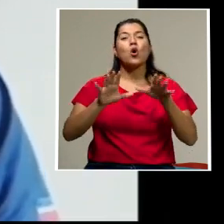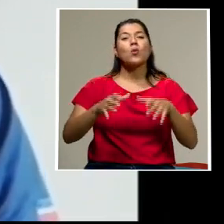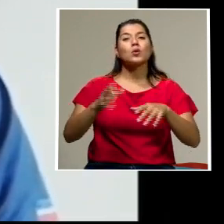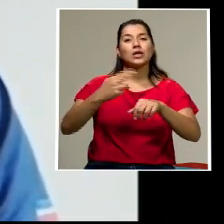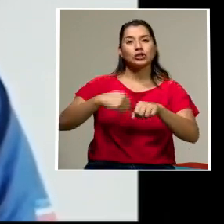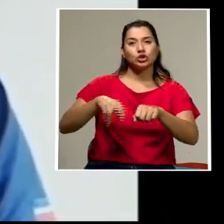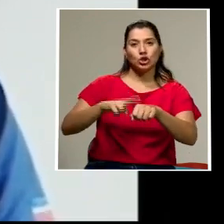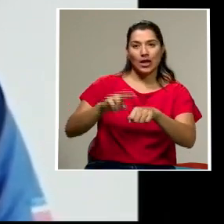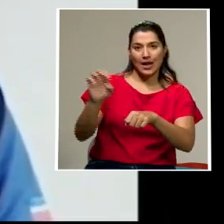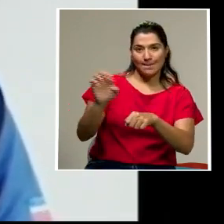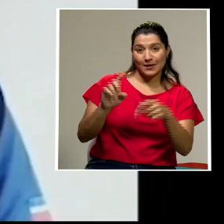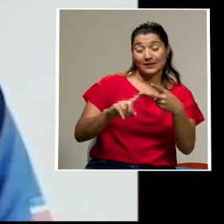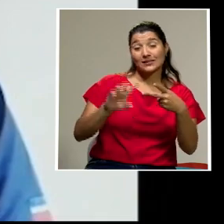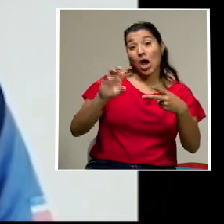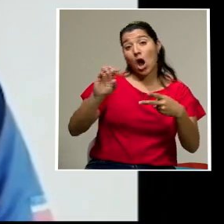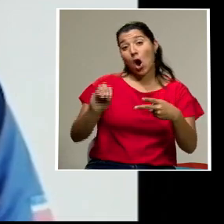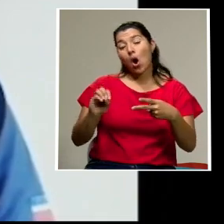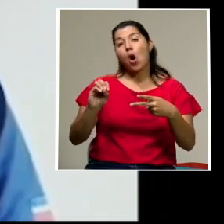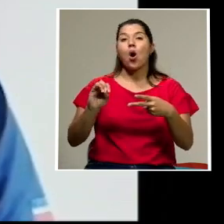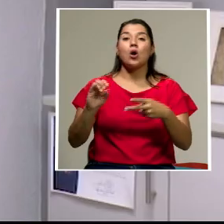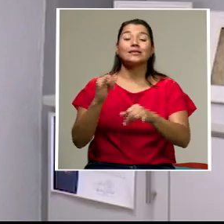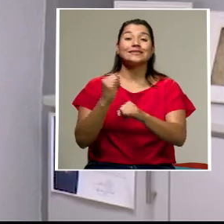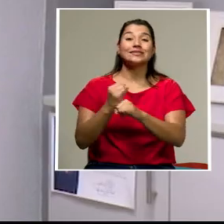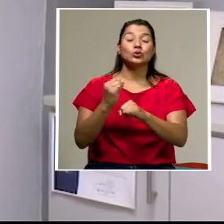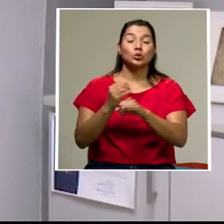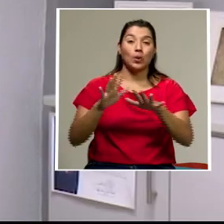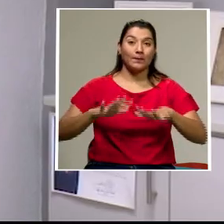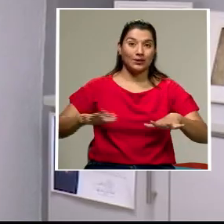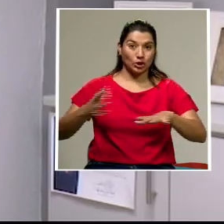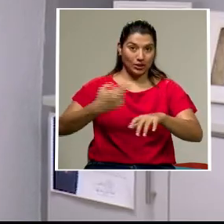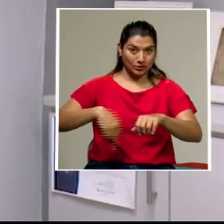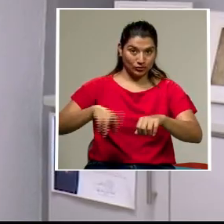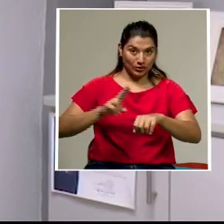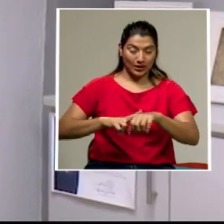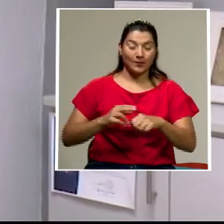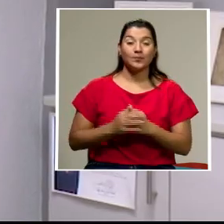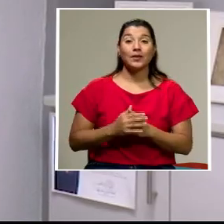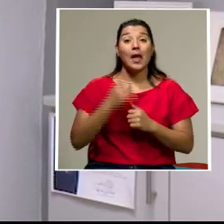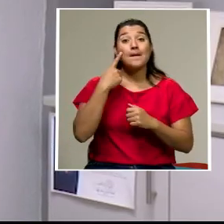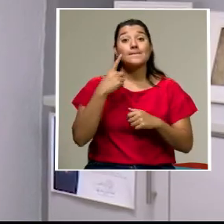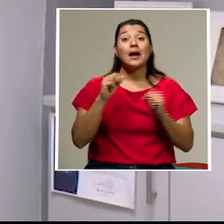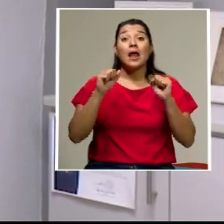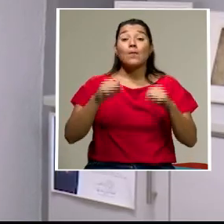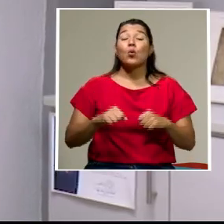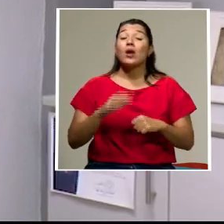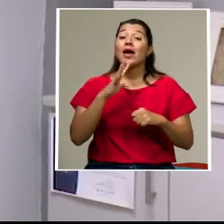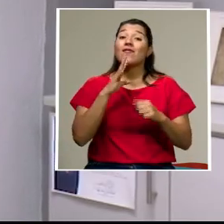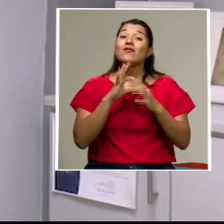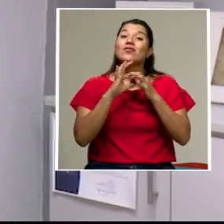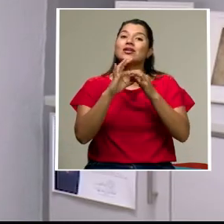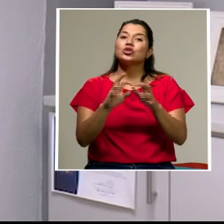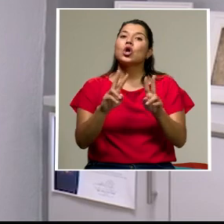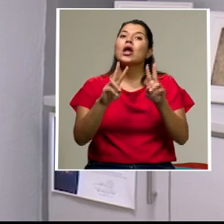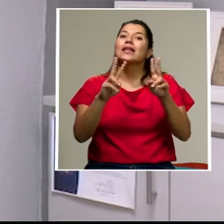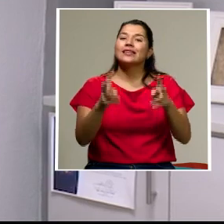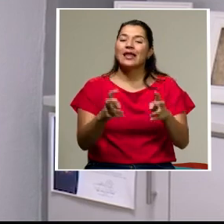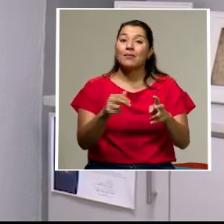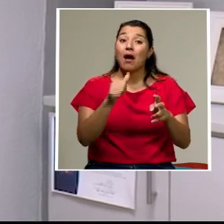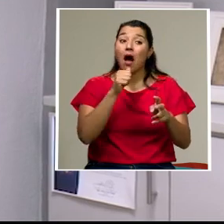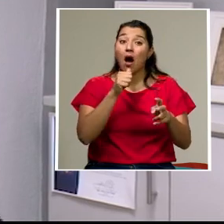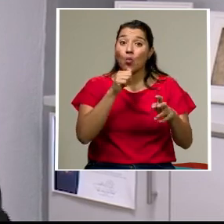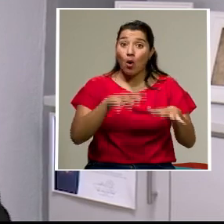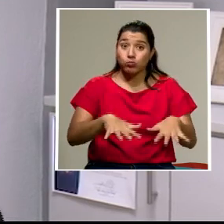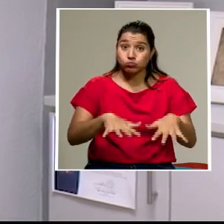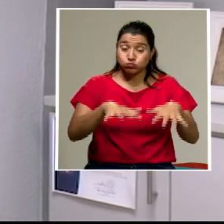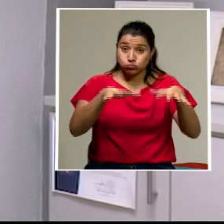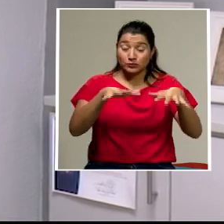el Instituto Meteorológico Nacional en este caso. Y es que precisamente para hablar sobre el tema del colapso en las alcantarillas, en